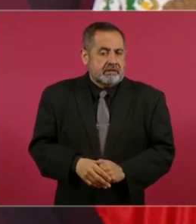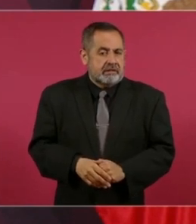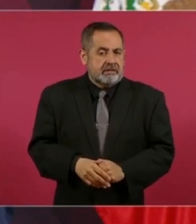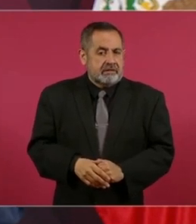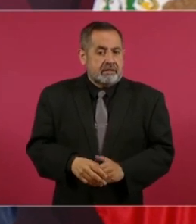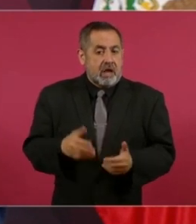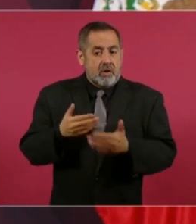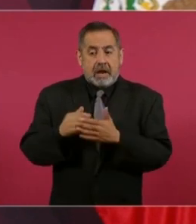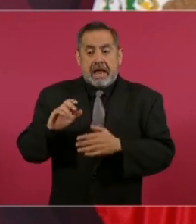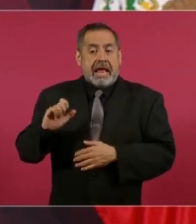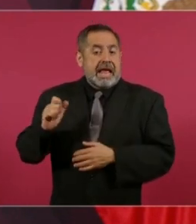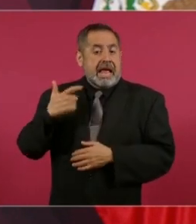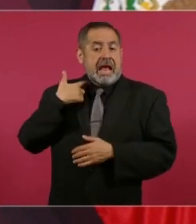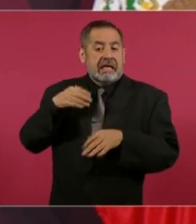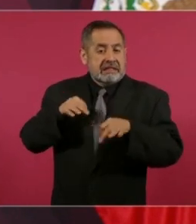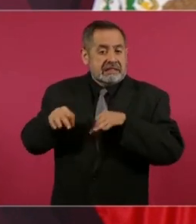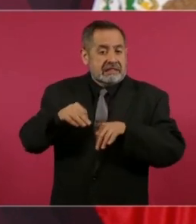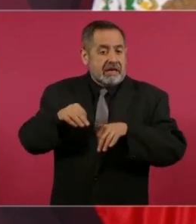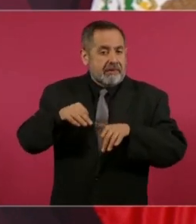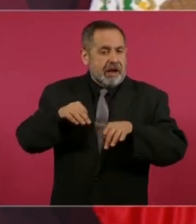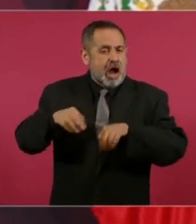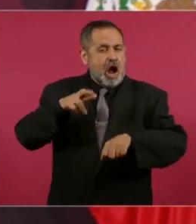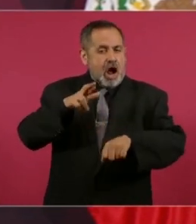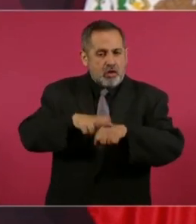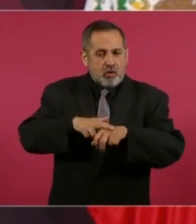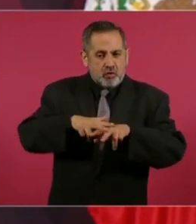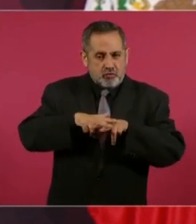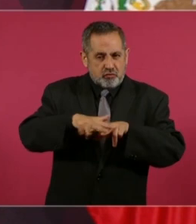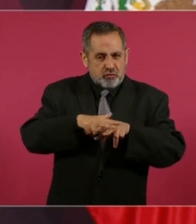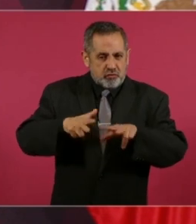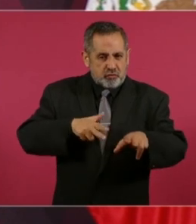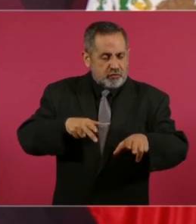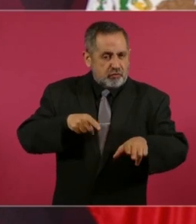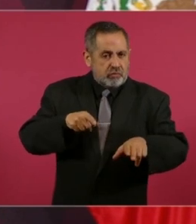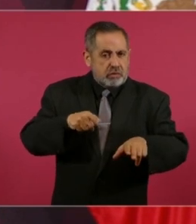los extrabajadores ferrocarrileros nos están tomando las vías